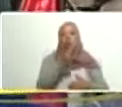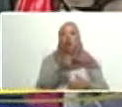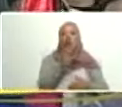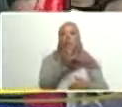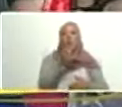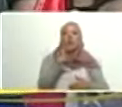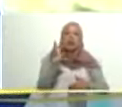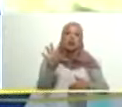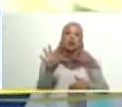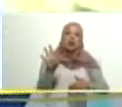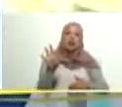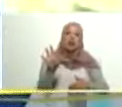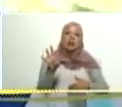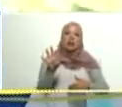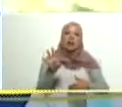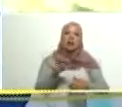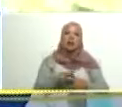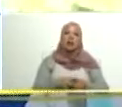Michelle.